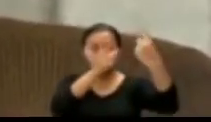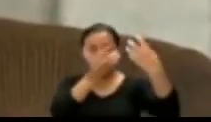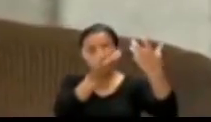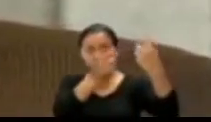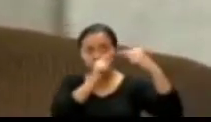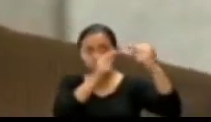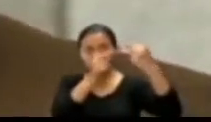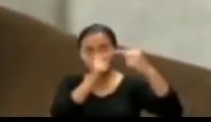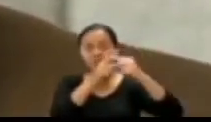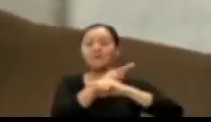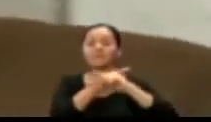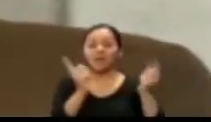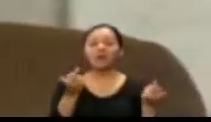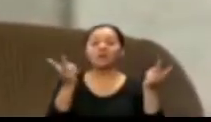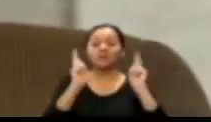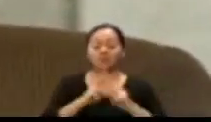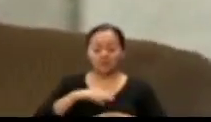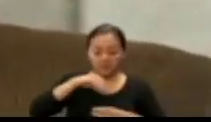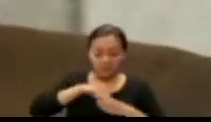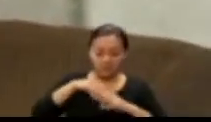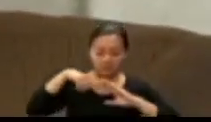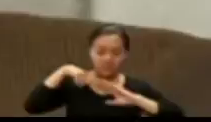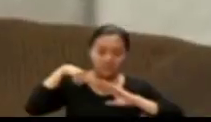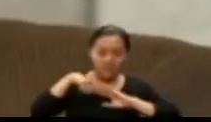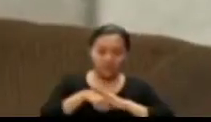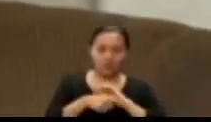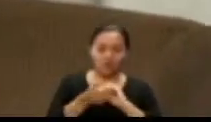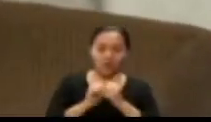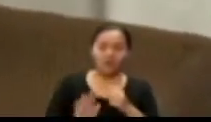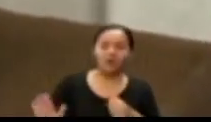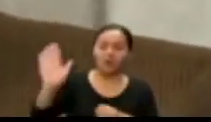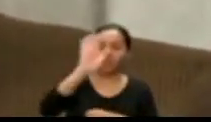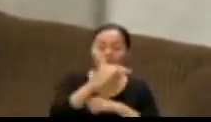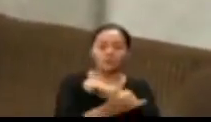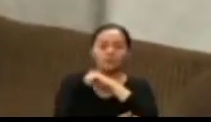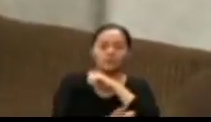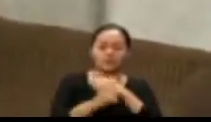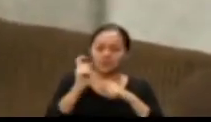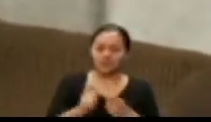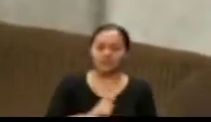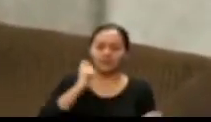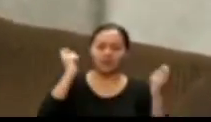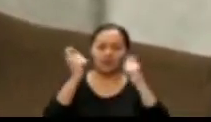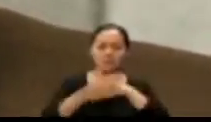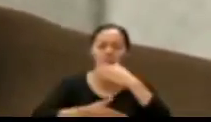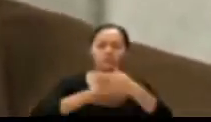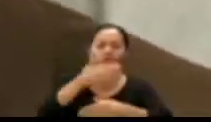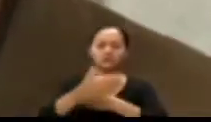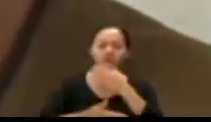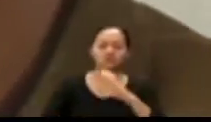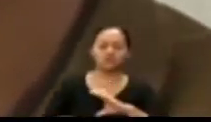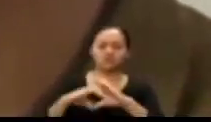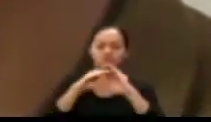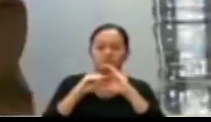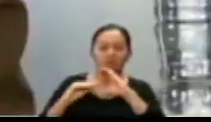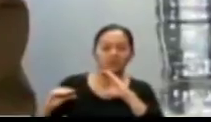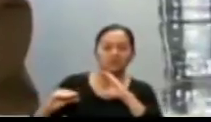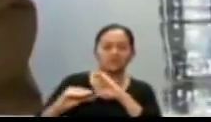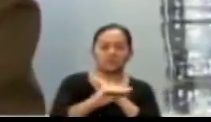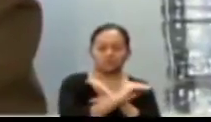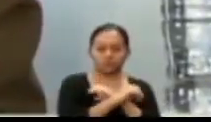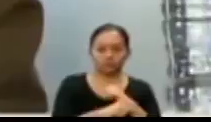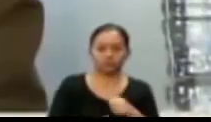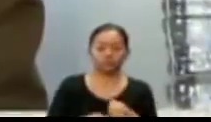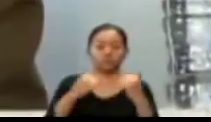de redistribución, estamos hablando de profundización y radicalización de estos procesos. De hecho, este encuentro es mucho